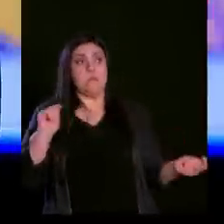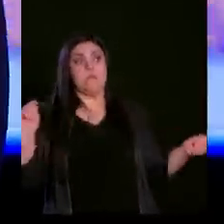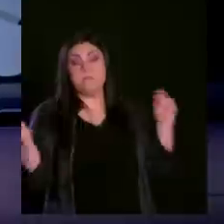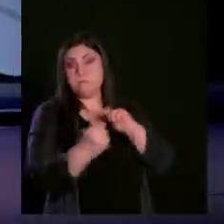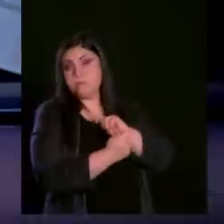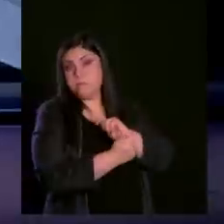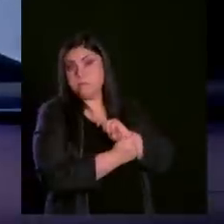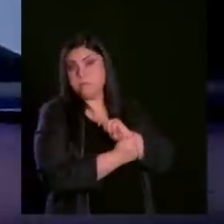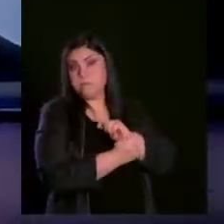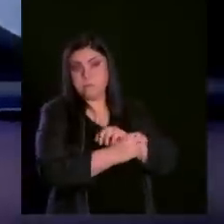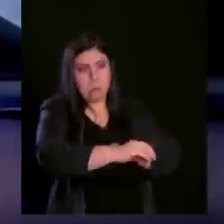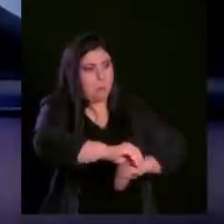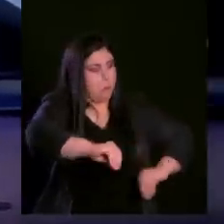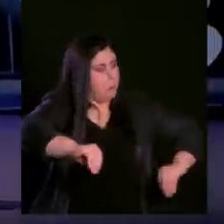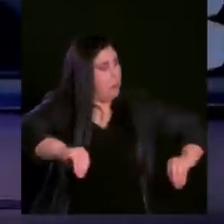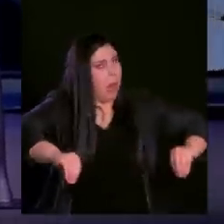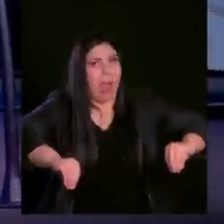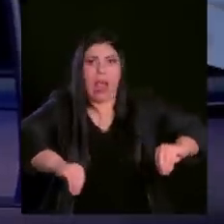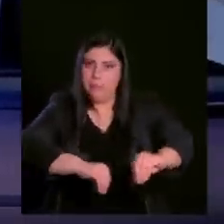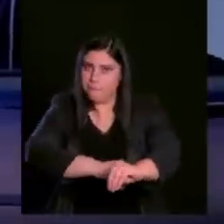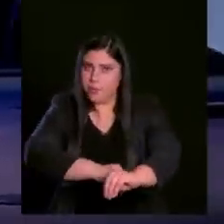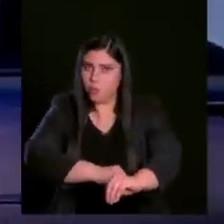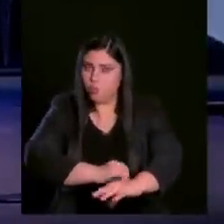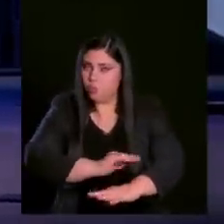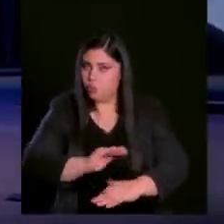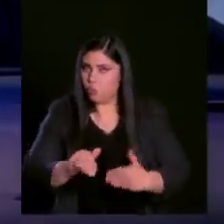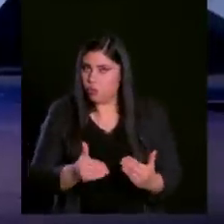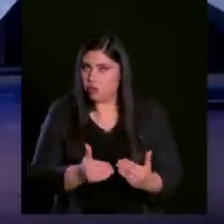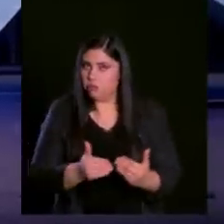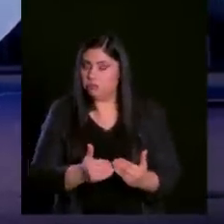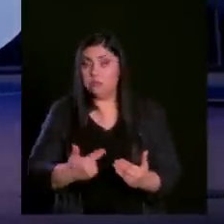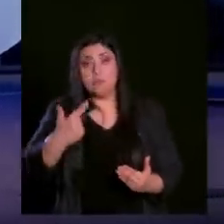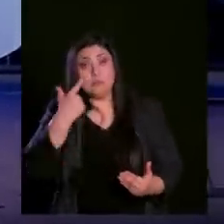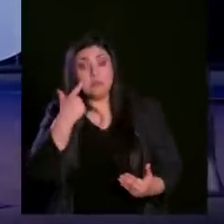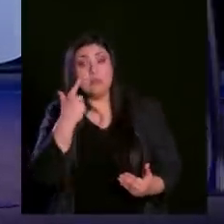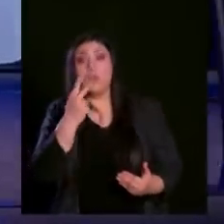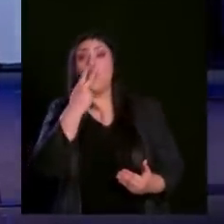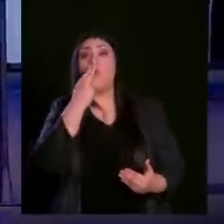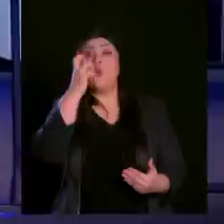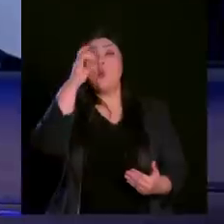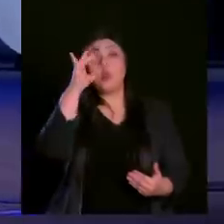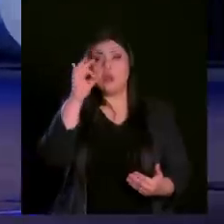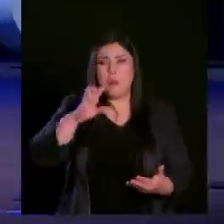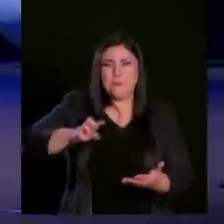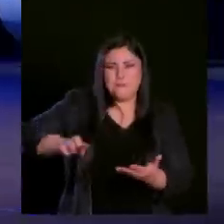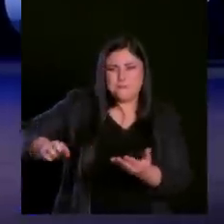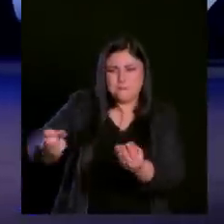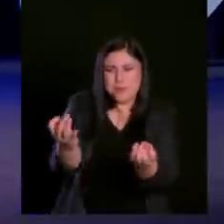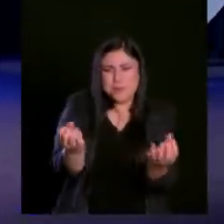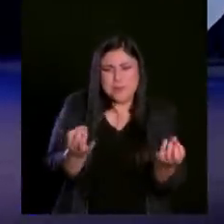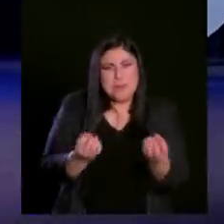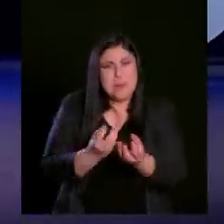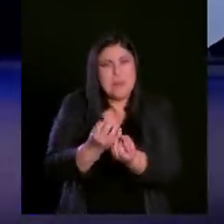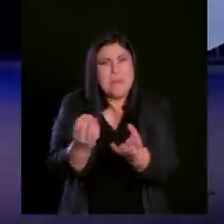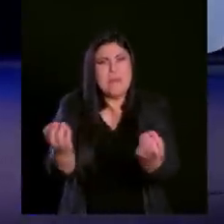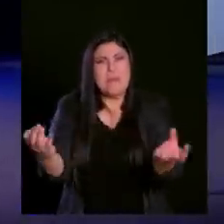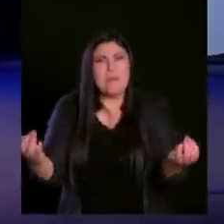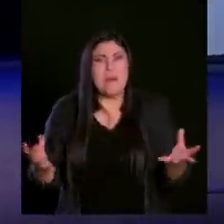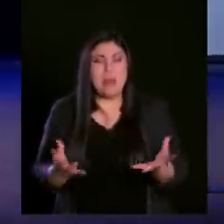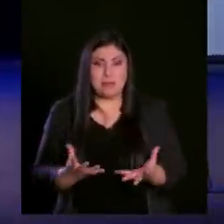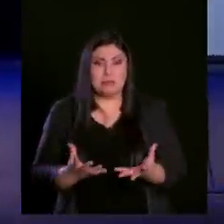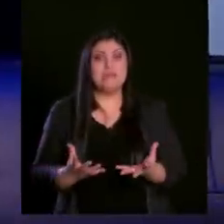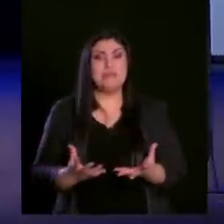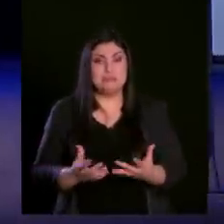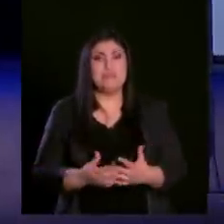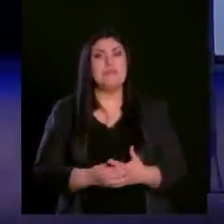yo digo esto el huerto del Edén era el reino de Dios Perdóname la expresión pero